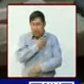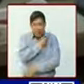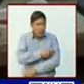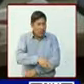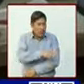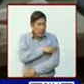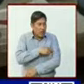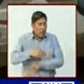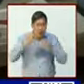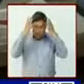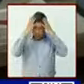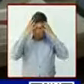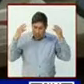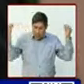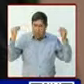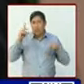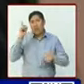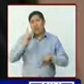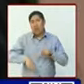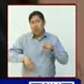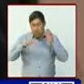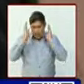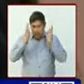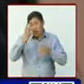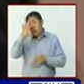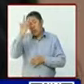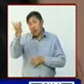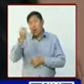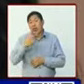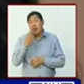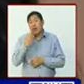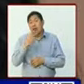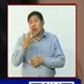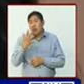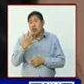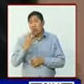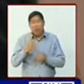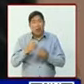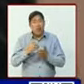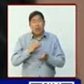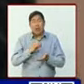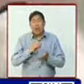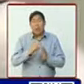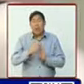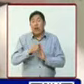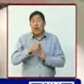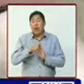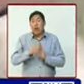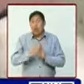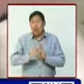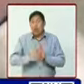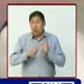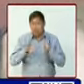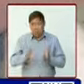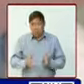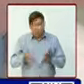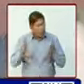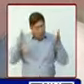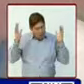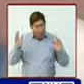hospital holandés. No le han podido atender. ¿Por qué? Porque dicen que no hay cirujano vascular.